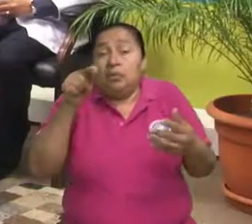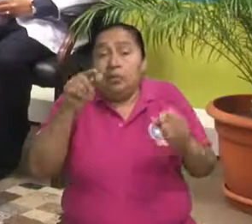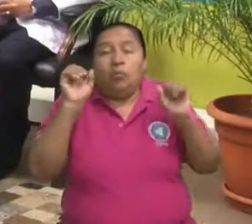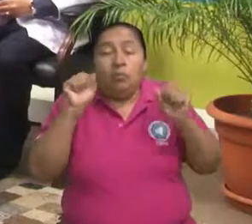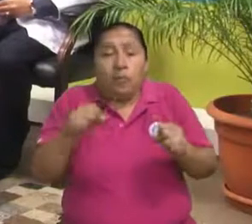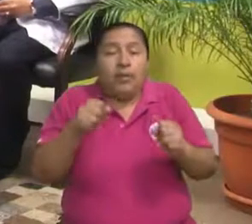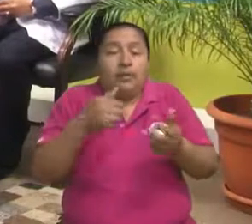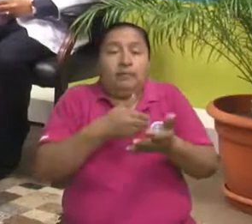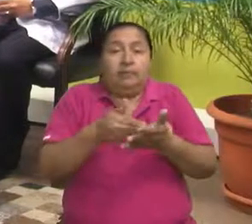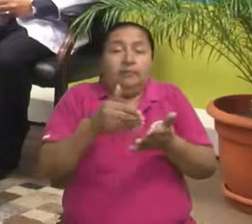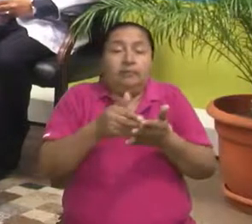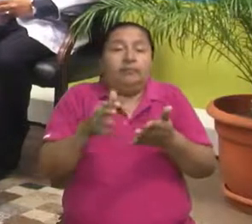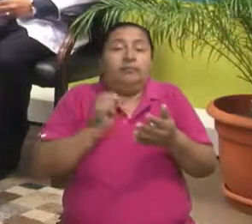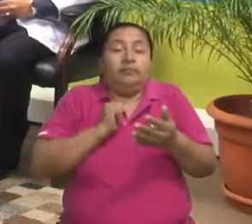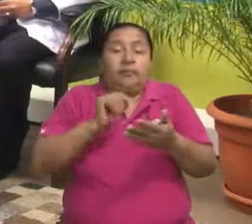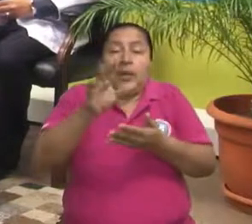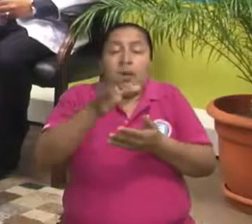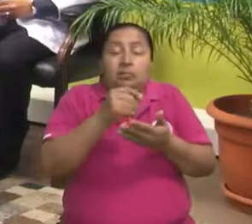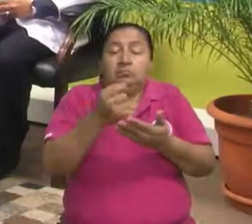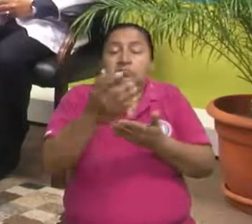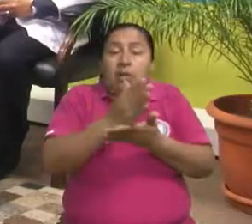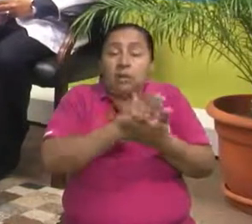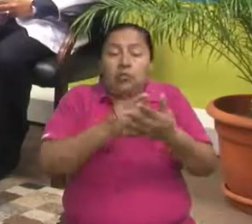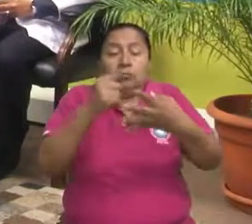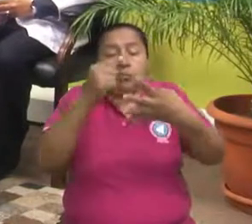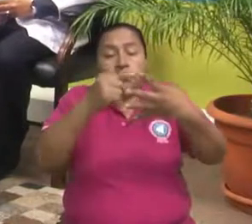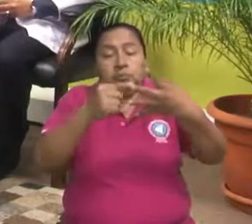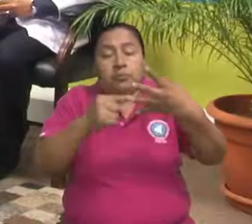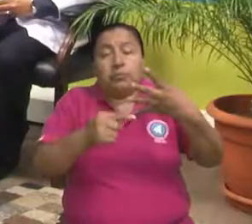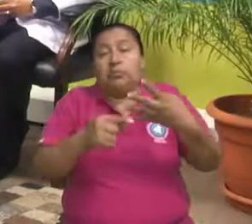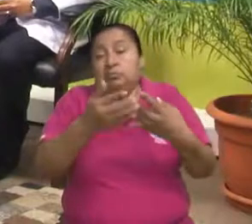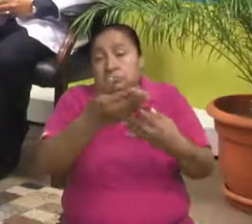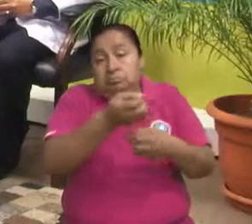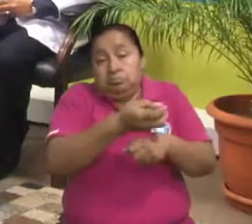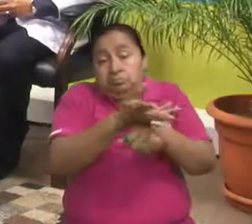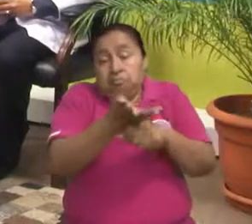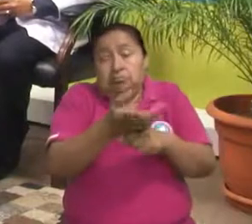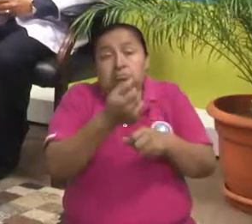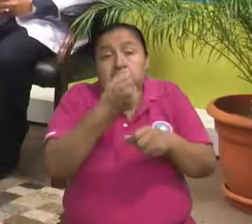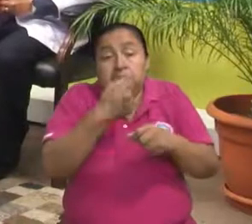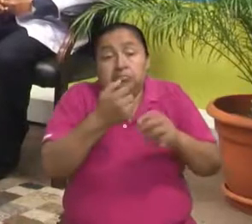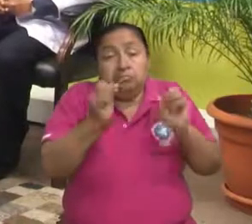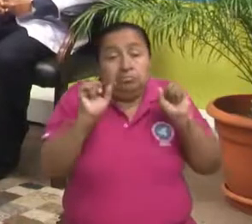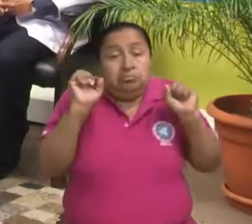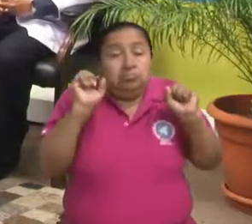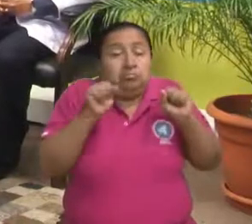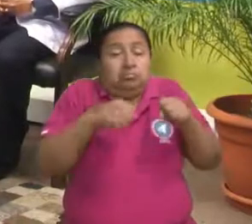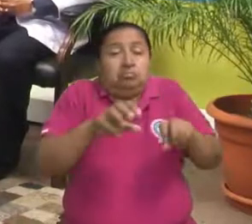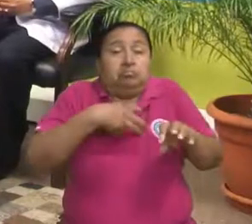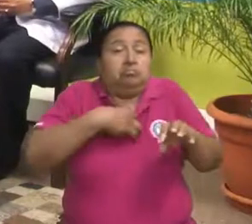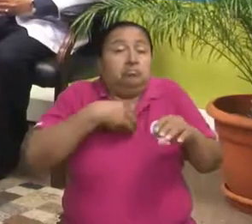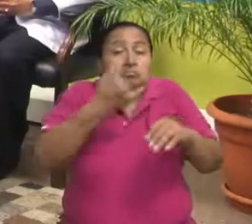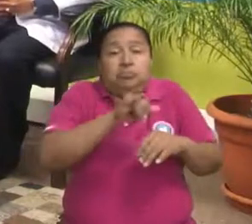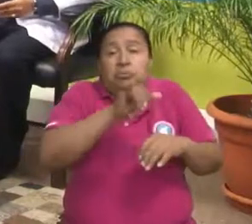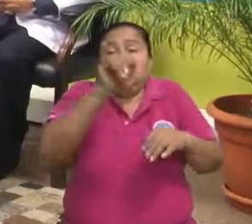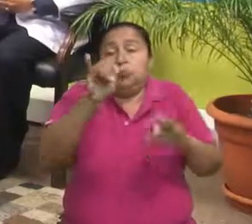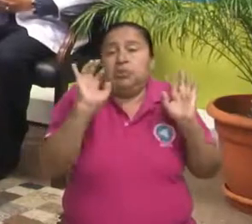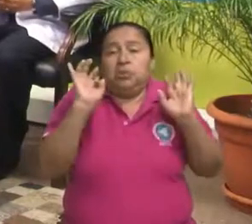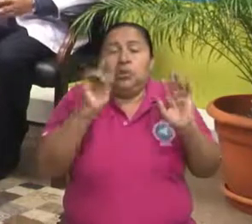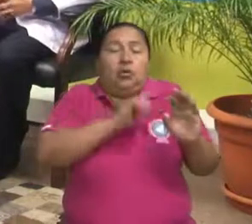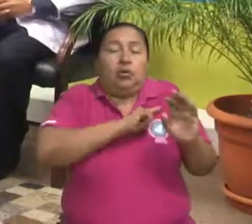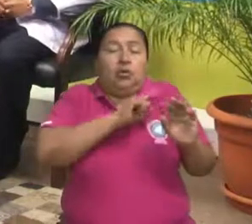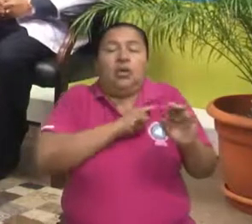es recomendable darle alguna sugerencia para que realice su vuelo y no